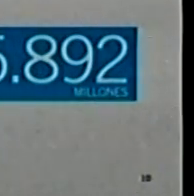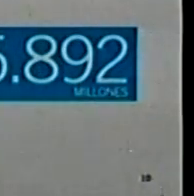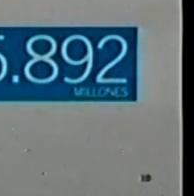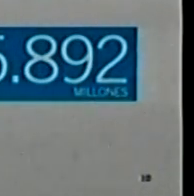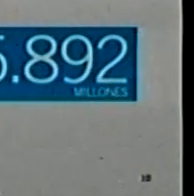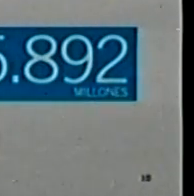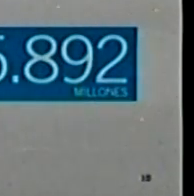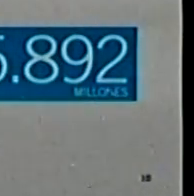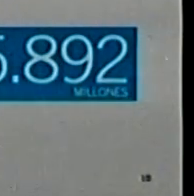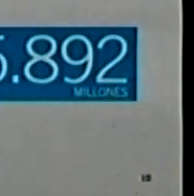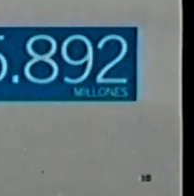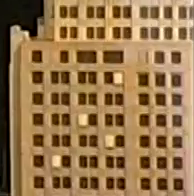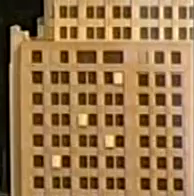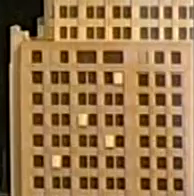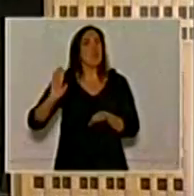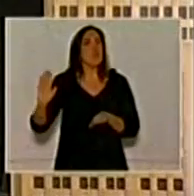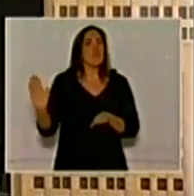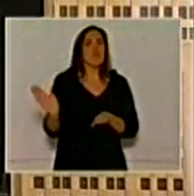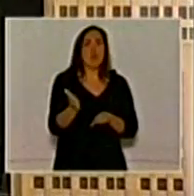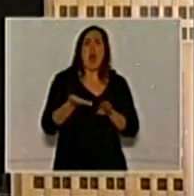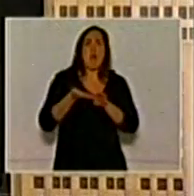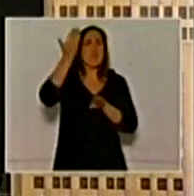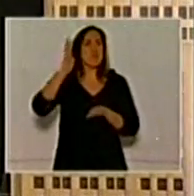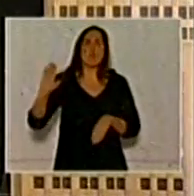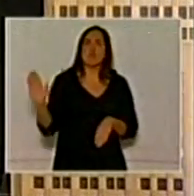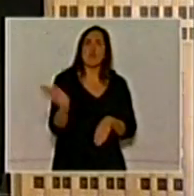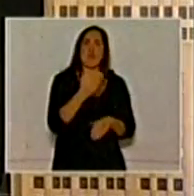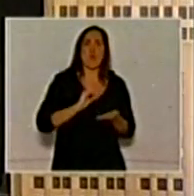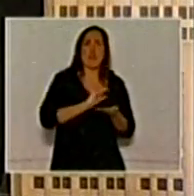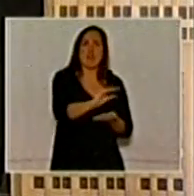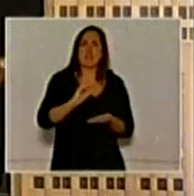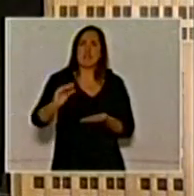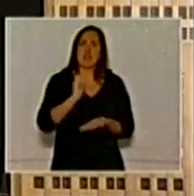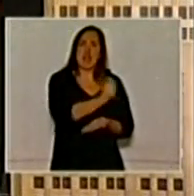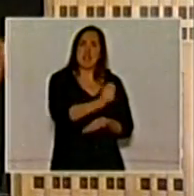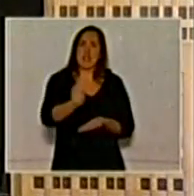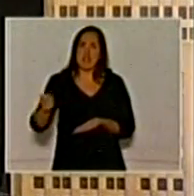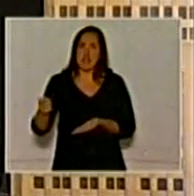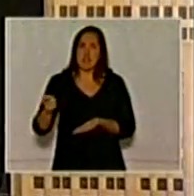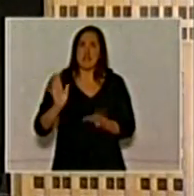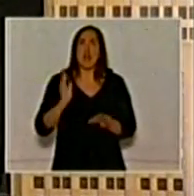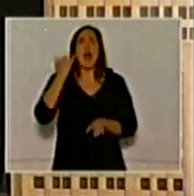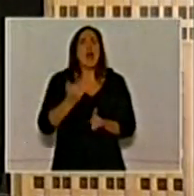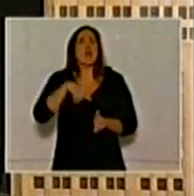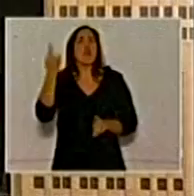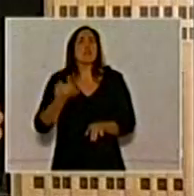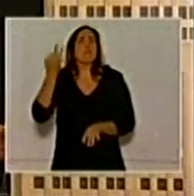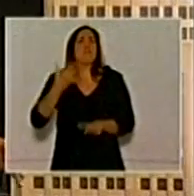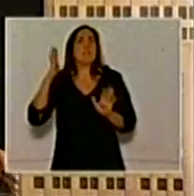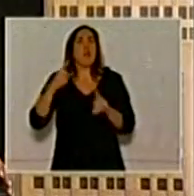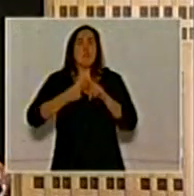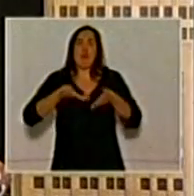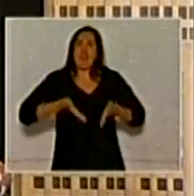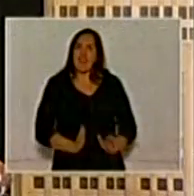Aumentan, entonces, todas las asignaciones, y también el aumento del resto de las asignaciones excepcionales, las que son por